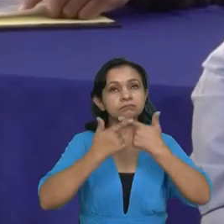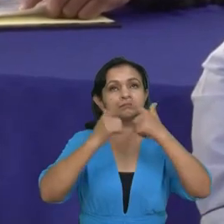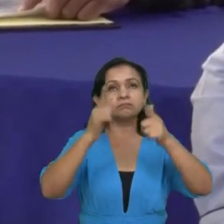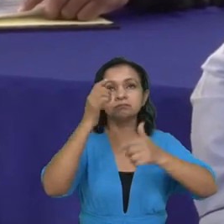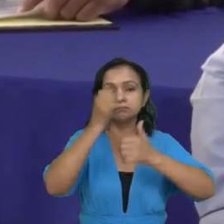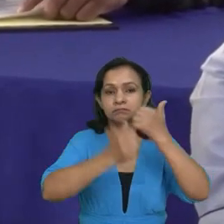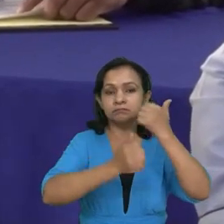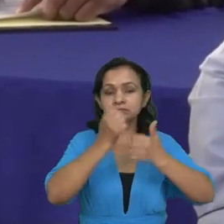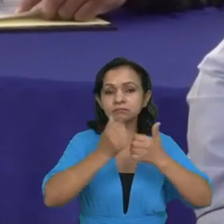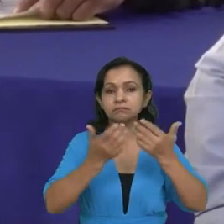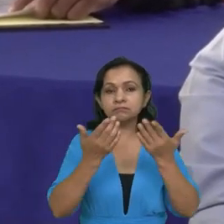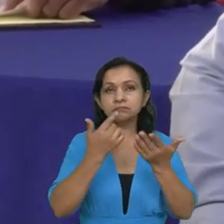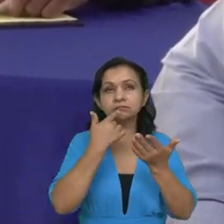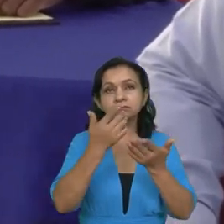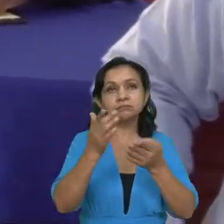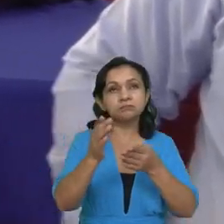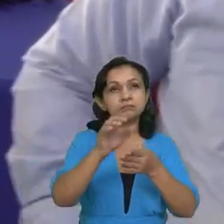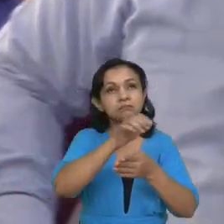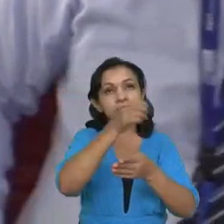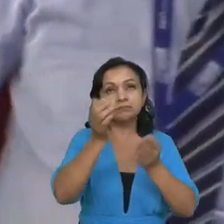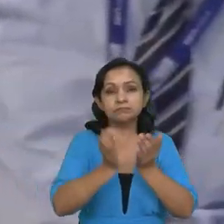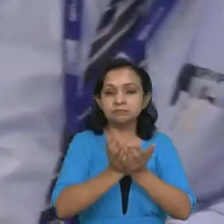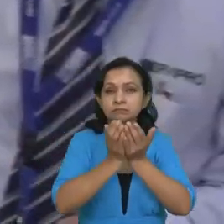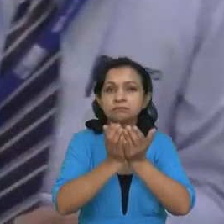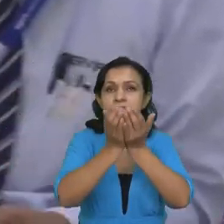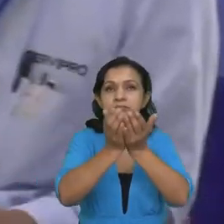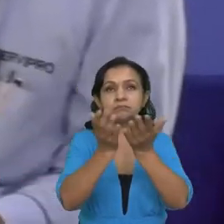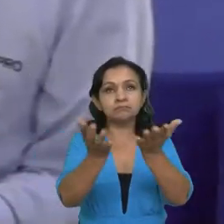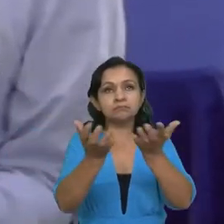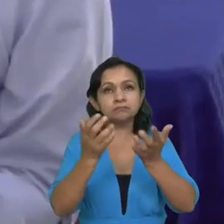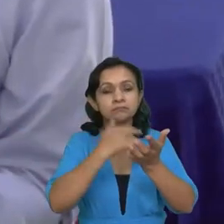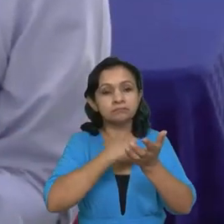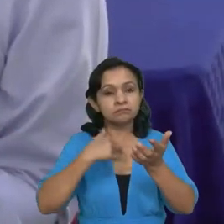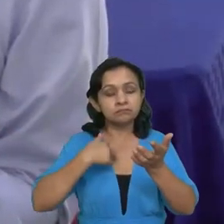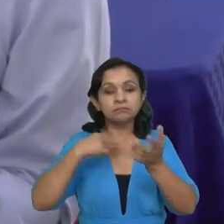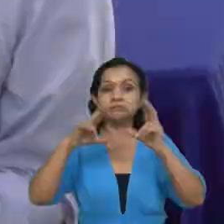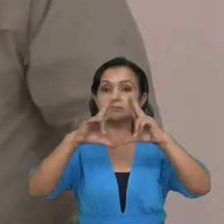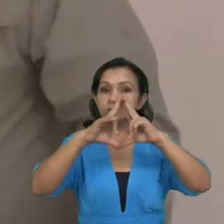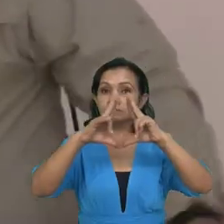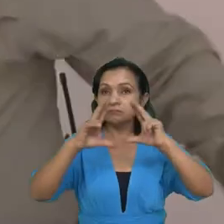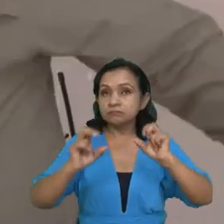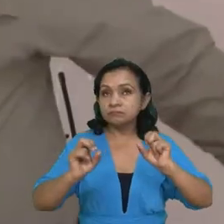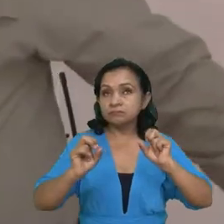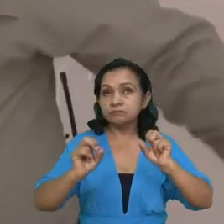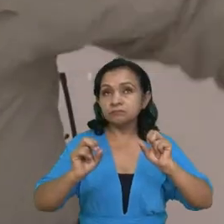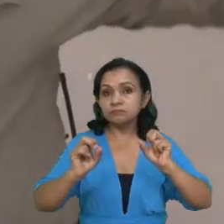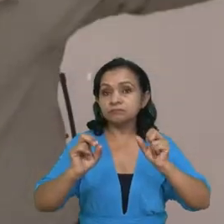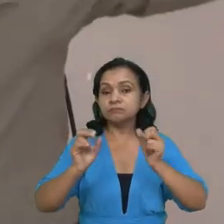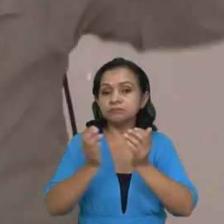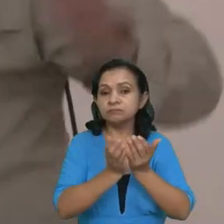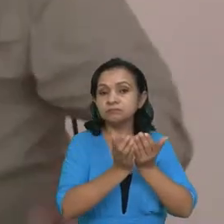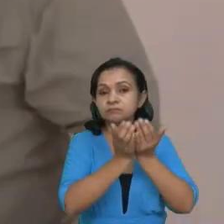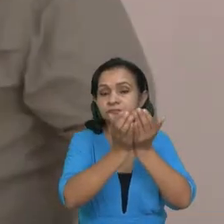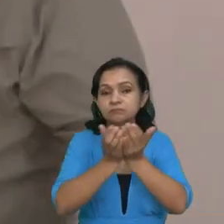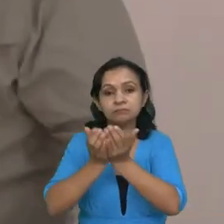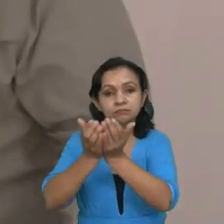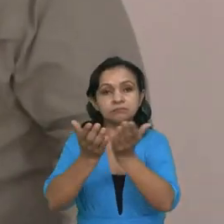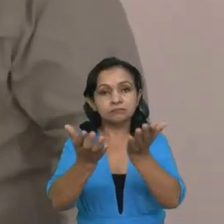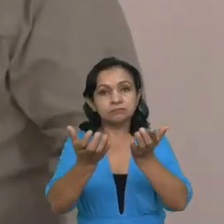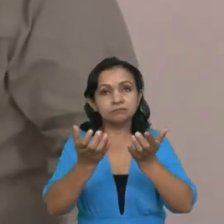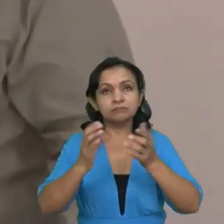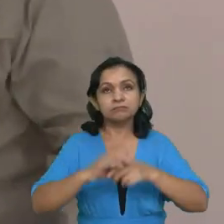problema por lo que mas navieras están más interesadas en llegar a nuestro país para la transportación de mercancías